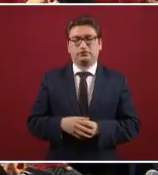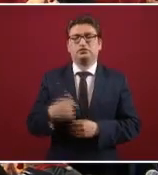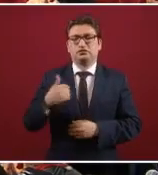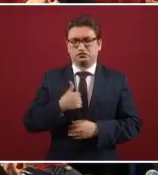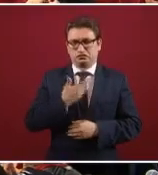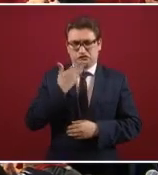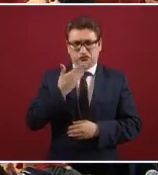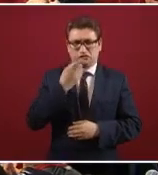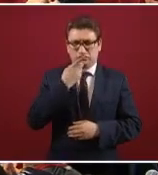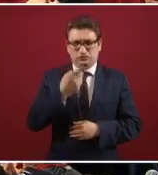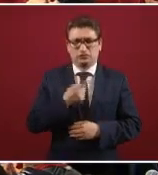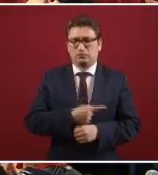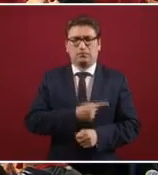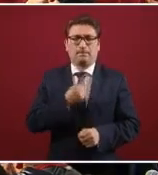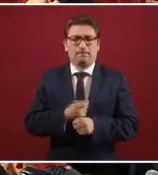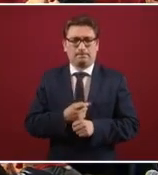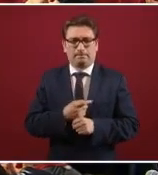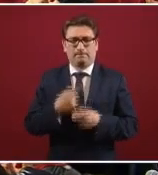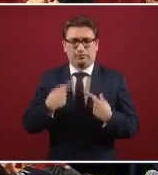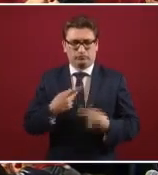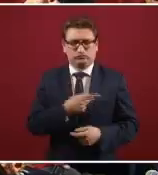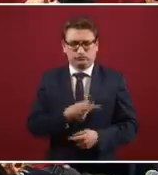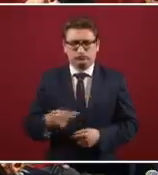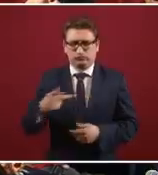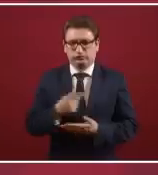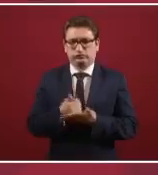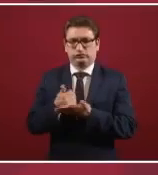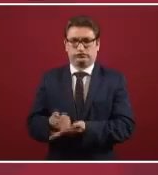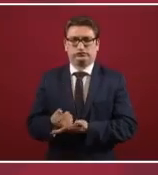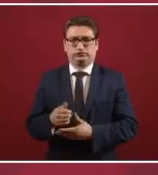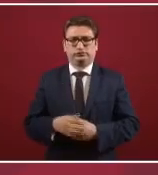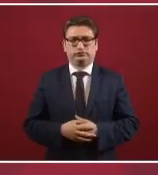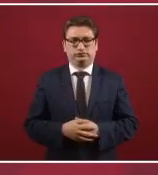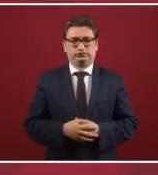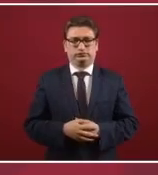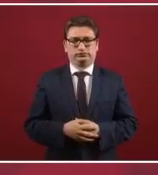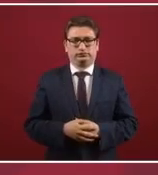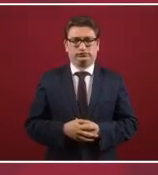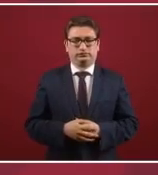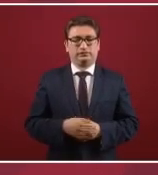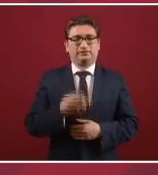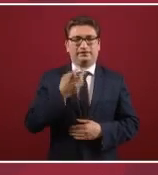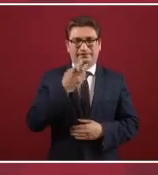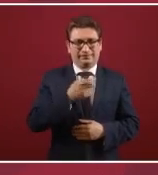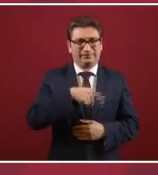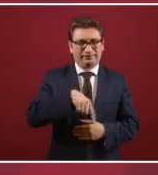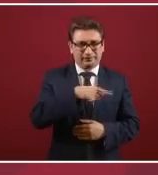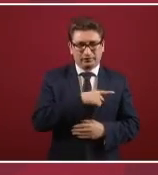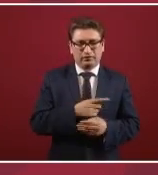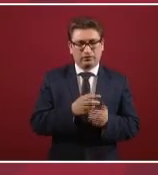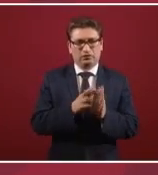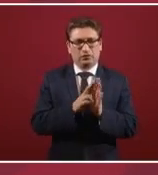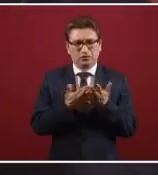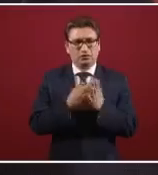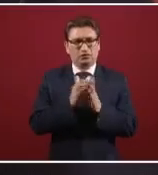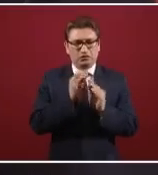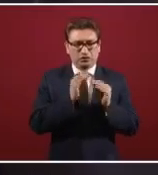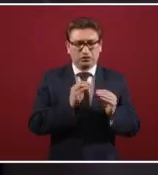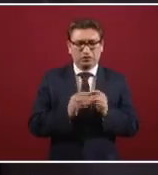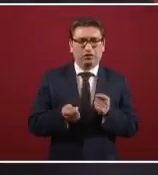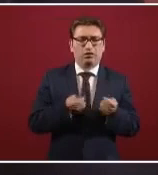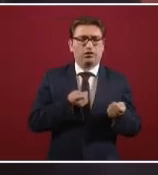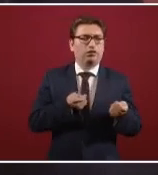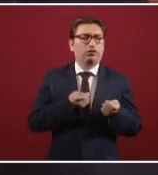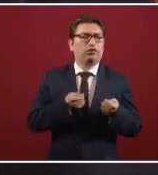pobres miren como estará la manipulación de que el